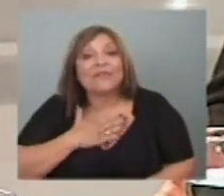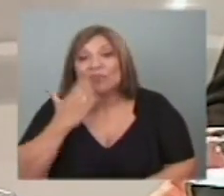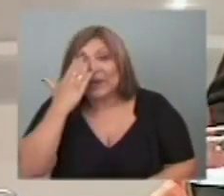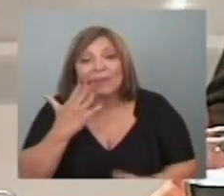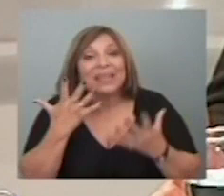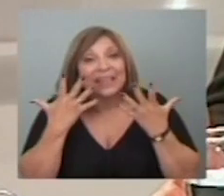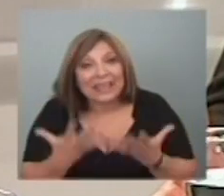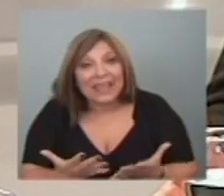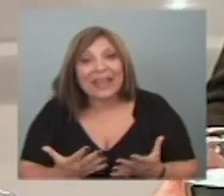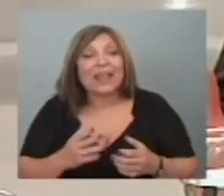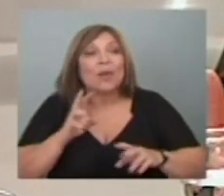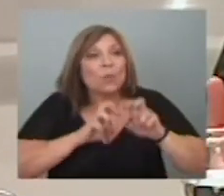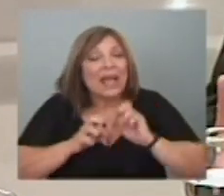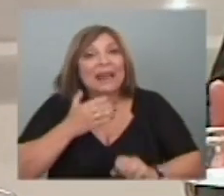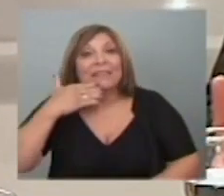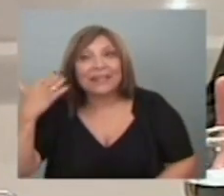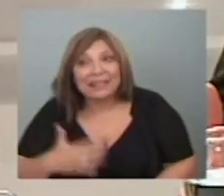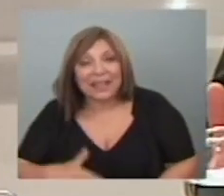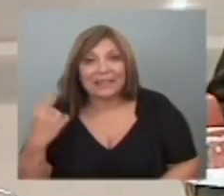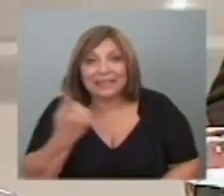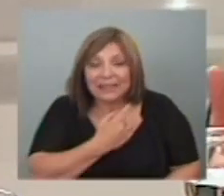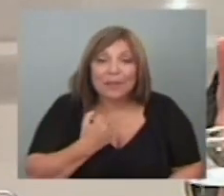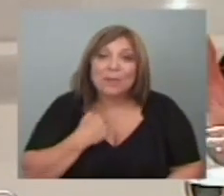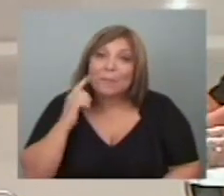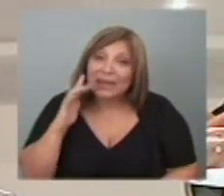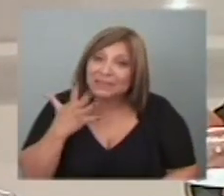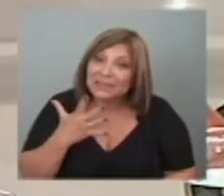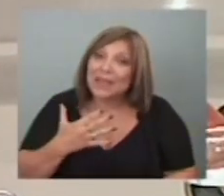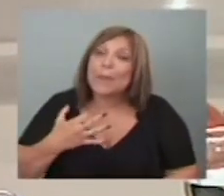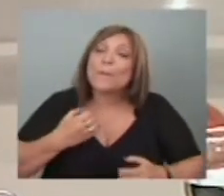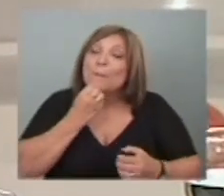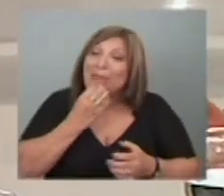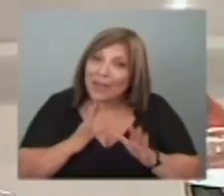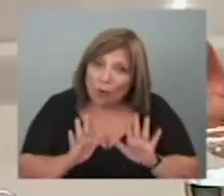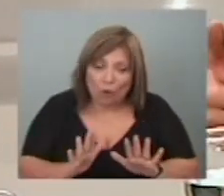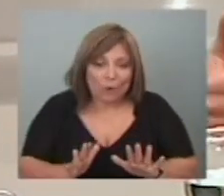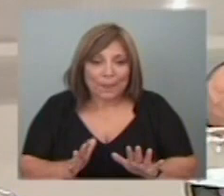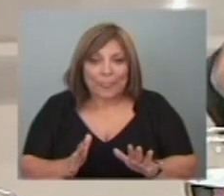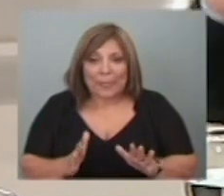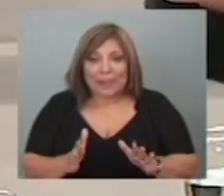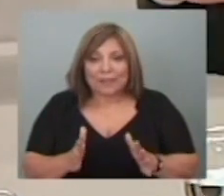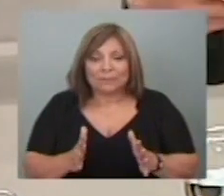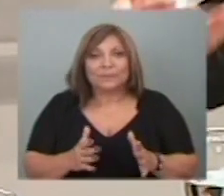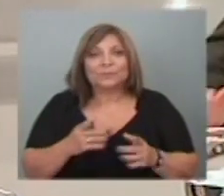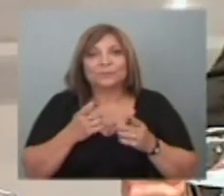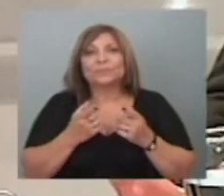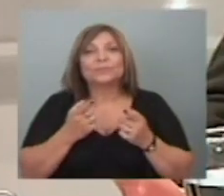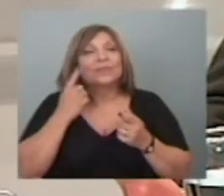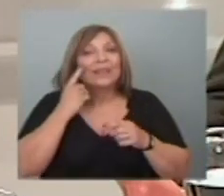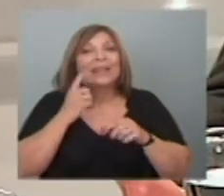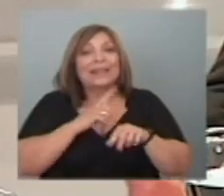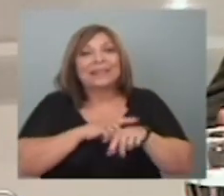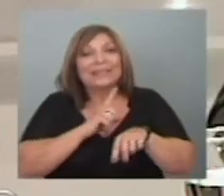tratar de llegar a consensos en esto y por eso me parece mucho mejor que digamos, definamos en el